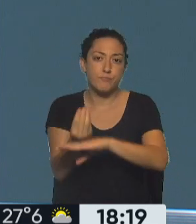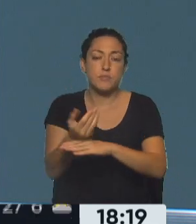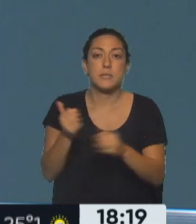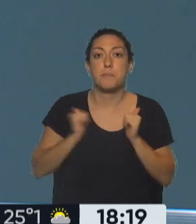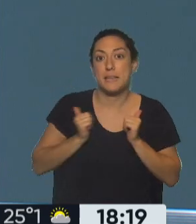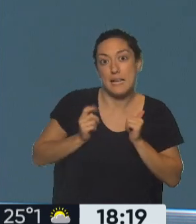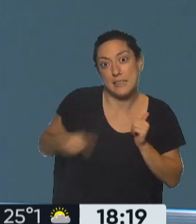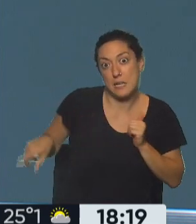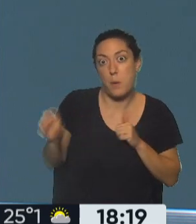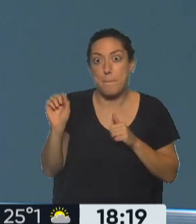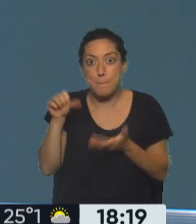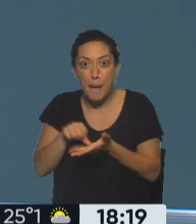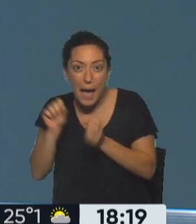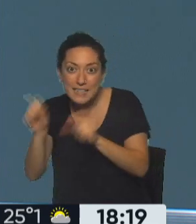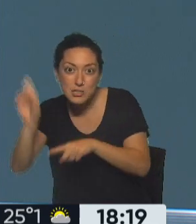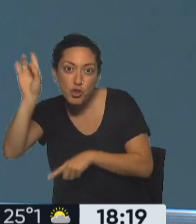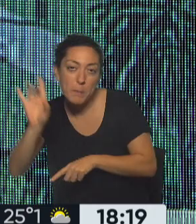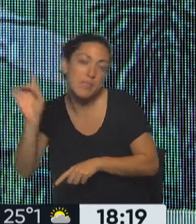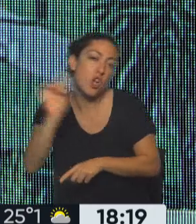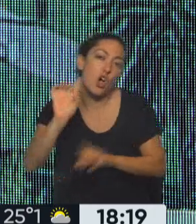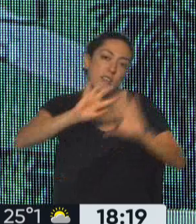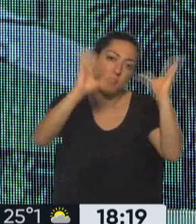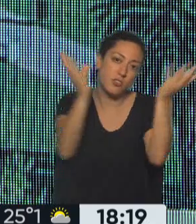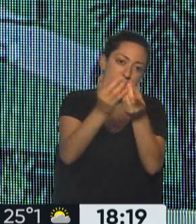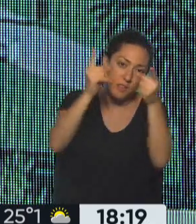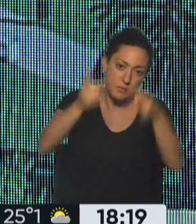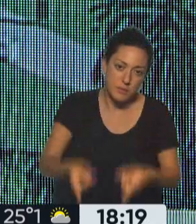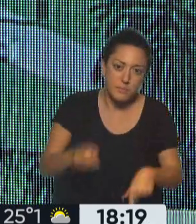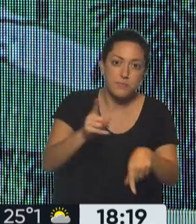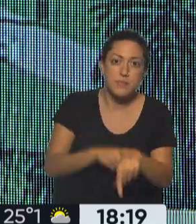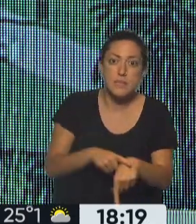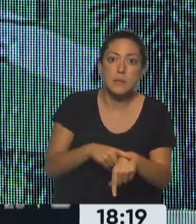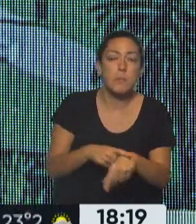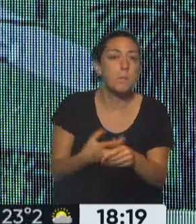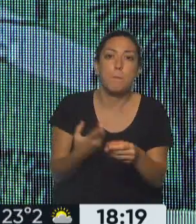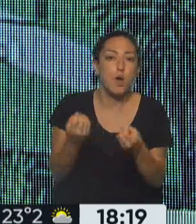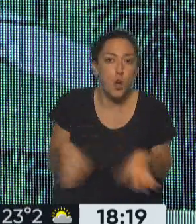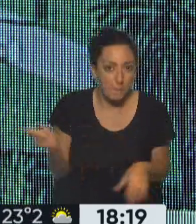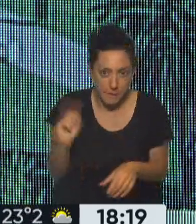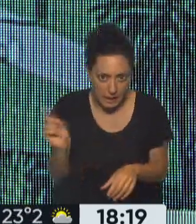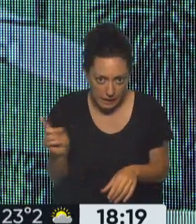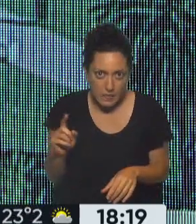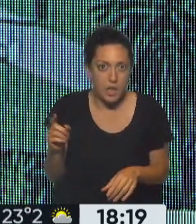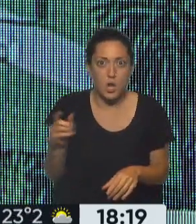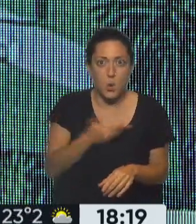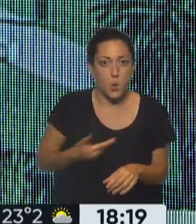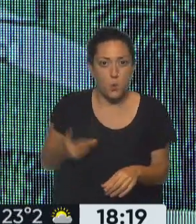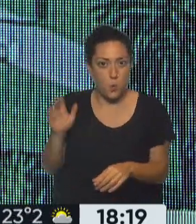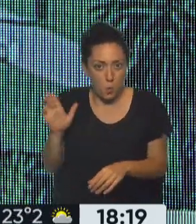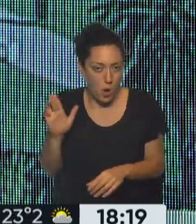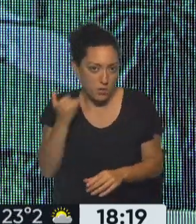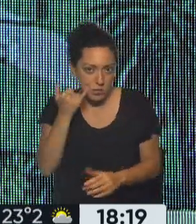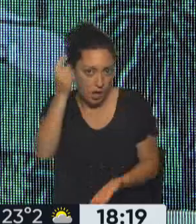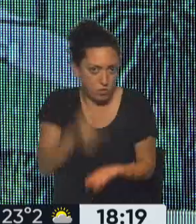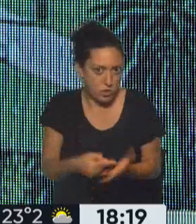solo en su país, sino también a nivel internacional. Muy bien, sin pérdida de tiempo, entonces Lula da Silva comenzó ya su mandato tomando estas medidas y